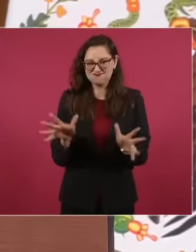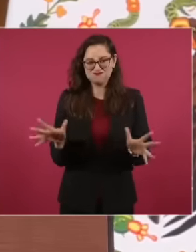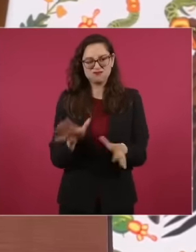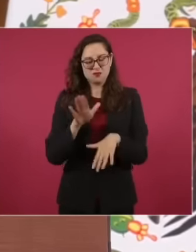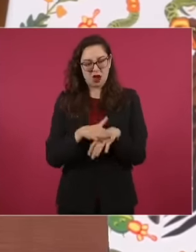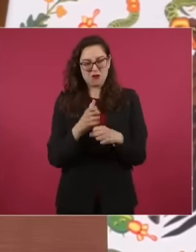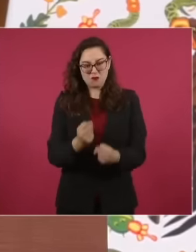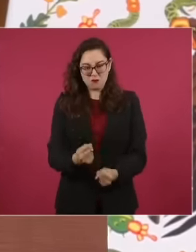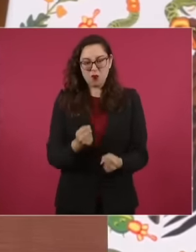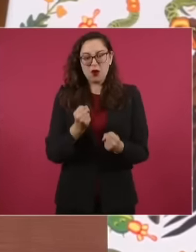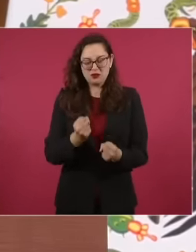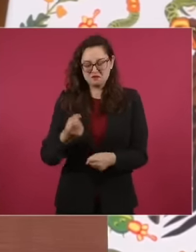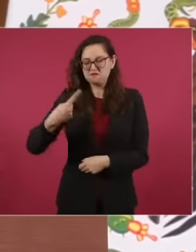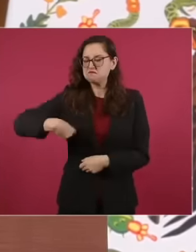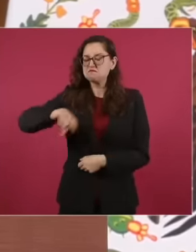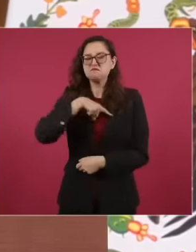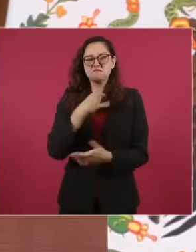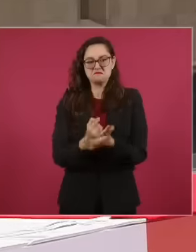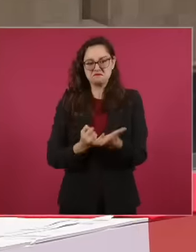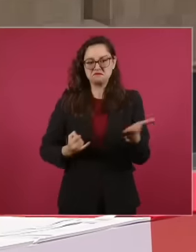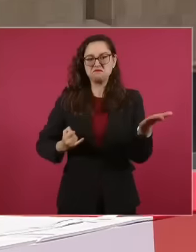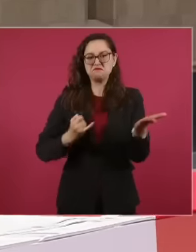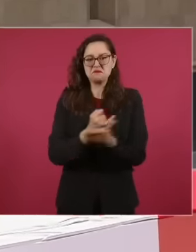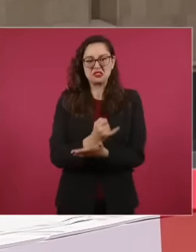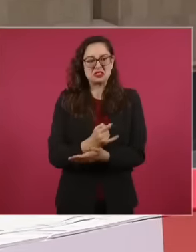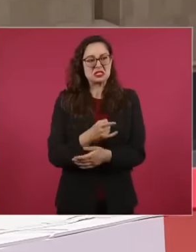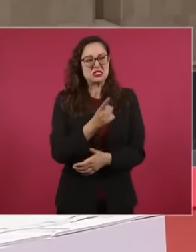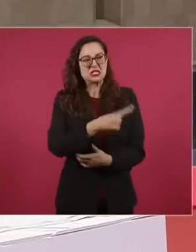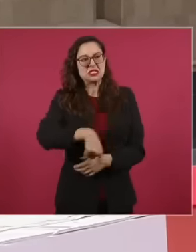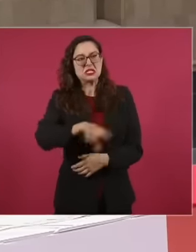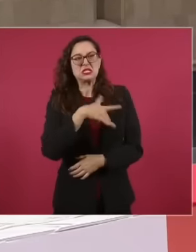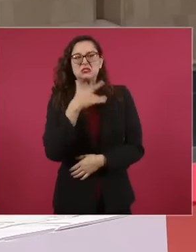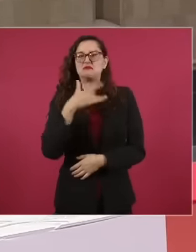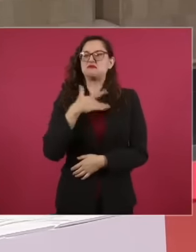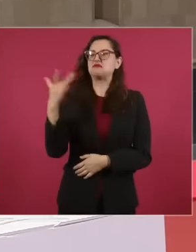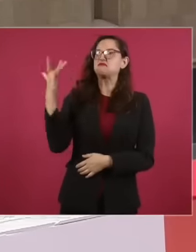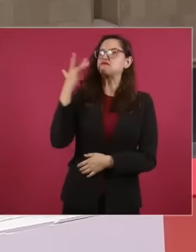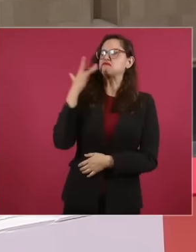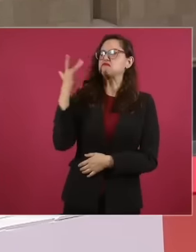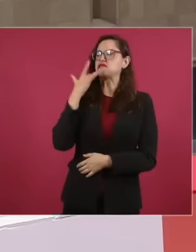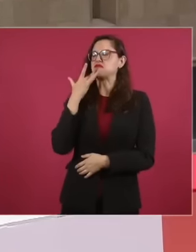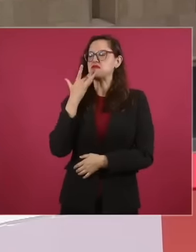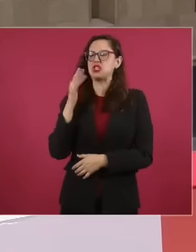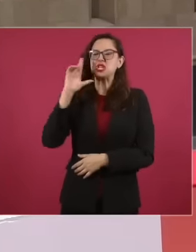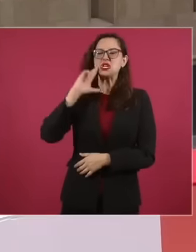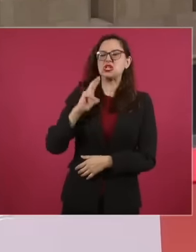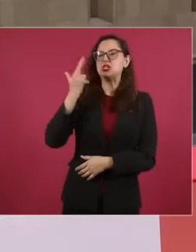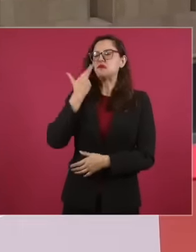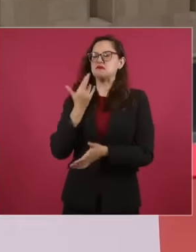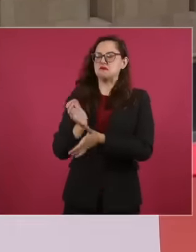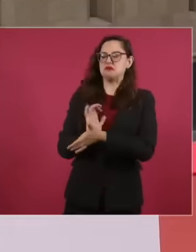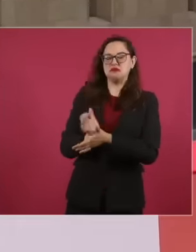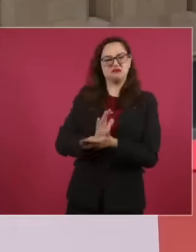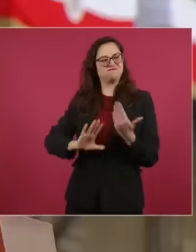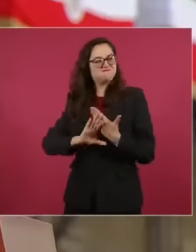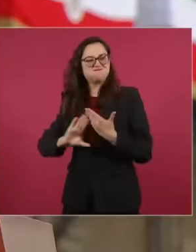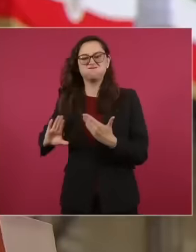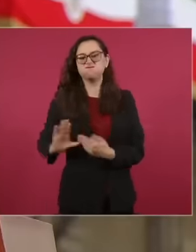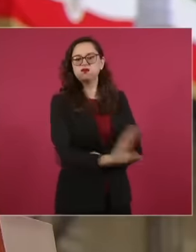una abierta campaña contra el clasismo, el racismo y la